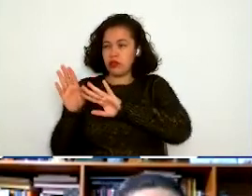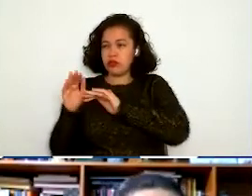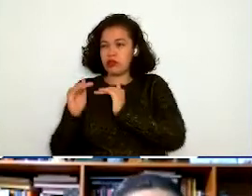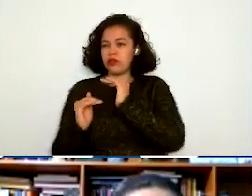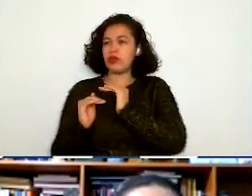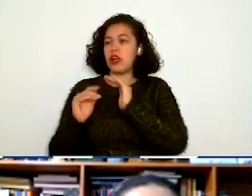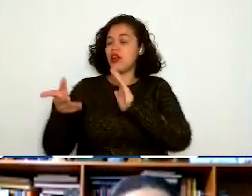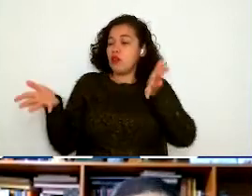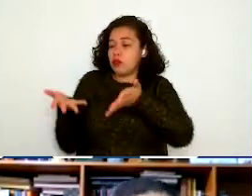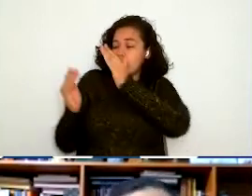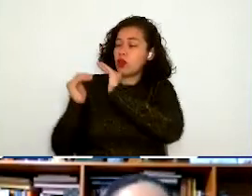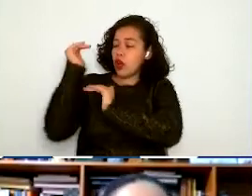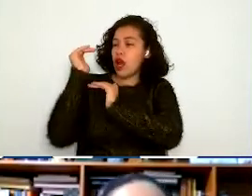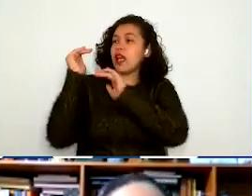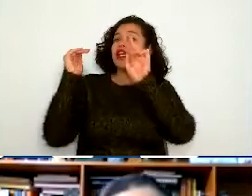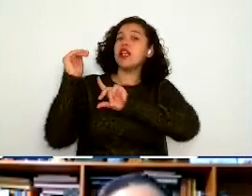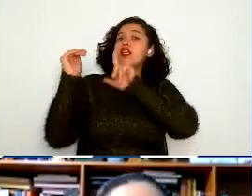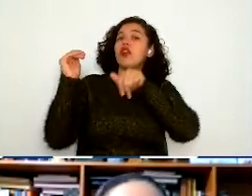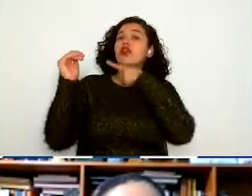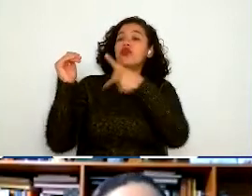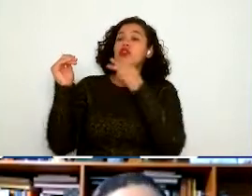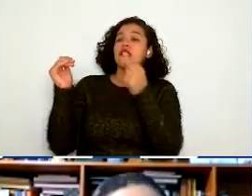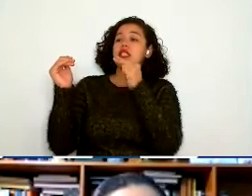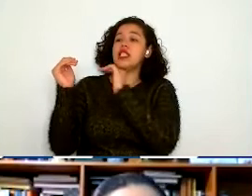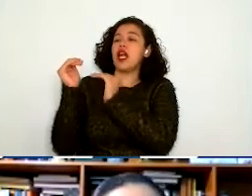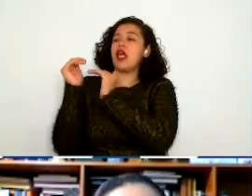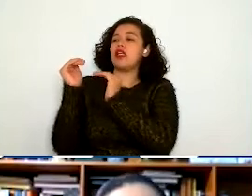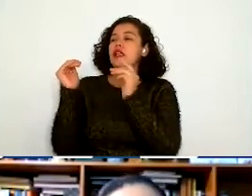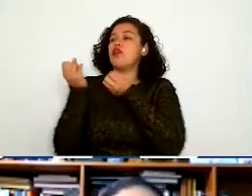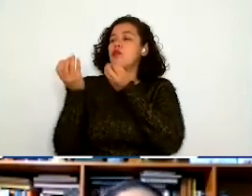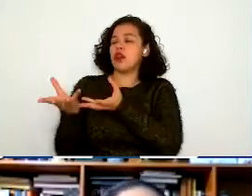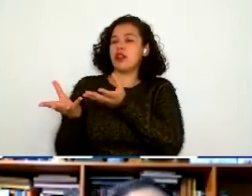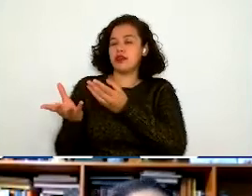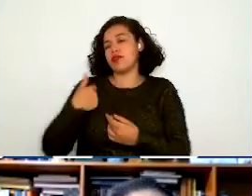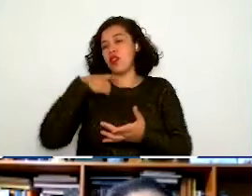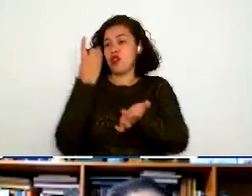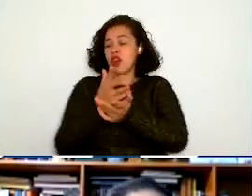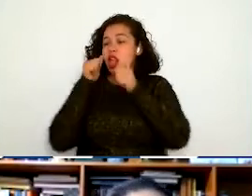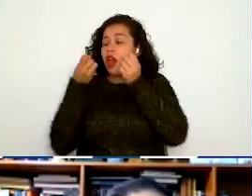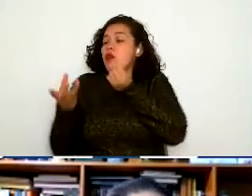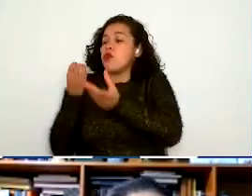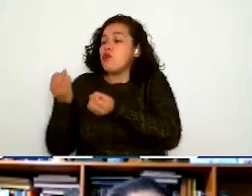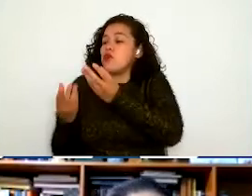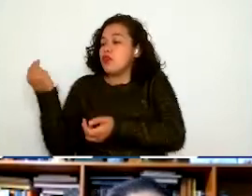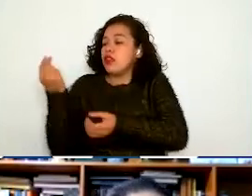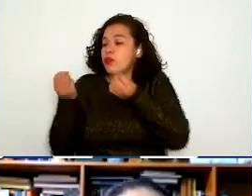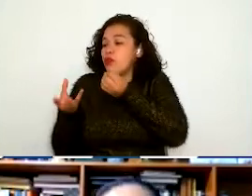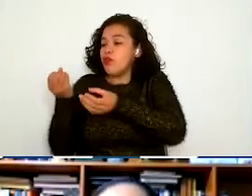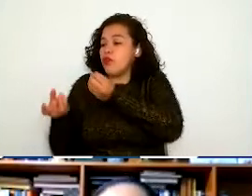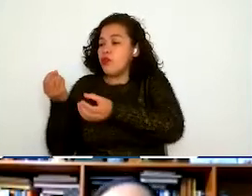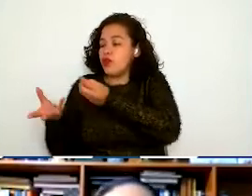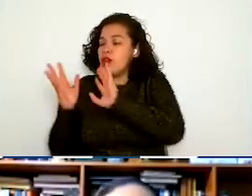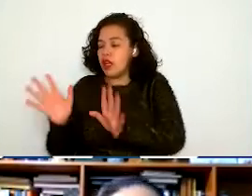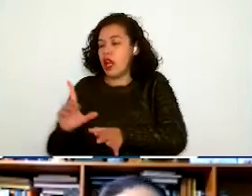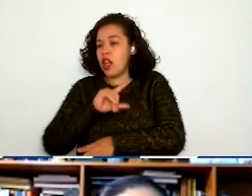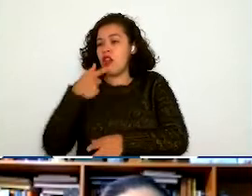su necesidad. Como un cambio un poco diferente, ¿no? Porque si me concentro solo en satisfacer a la necesidad, puedo dejar